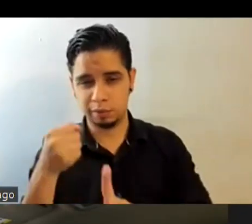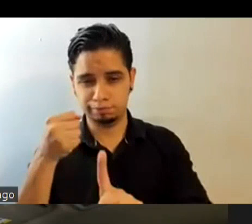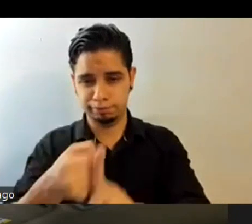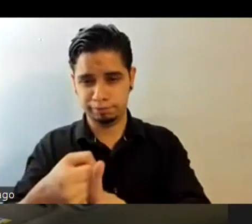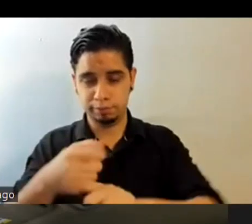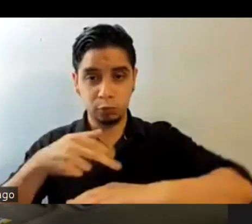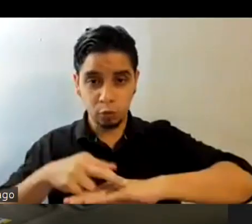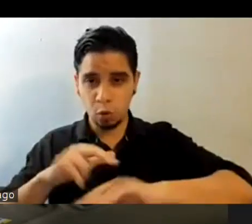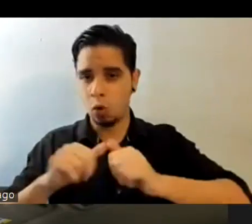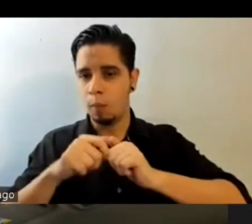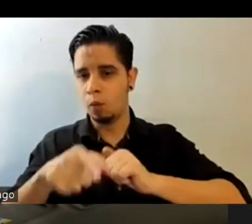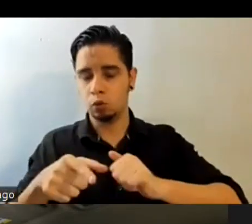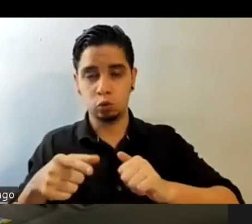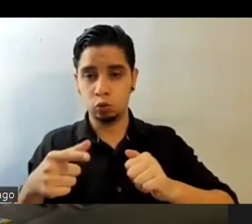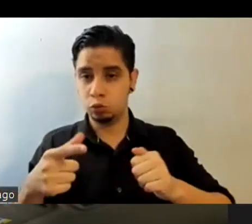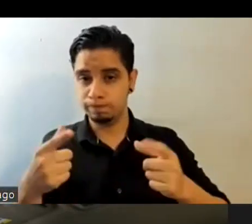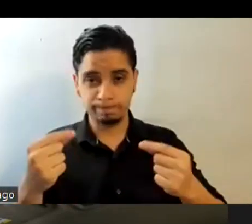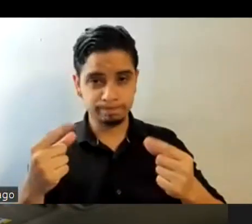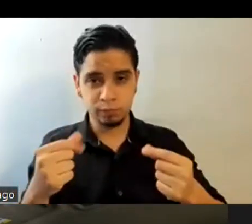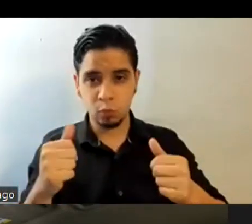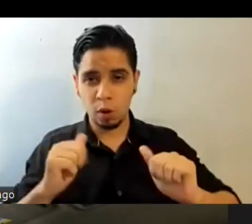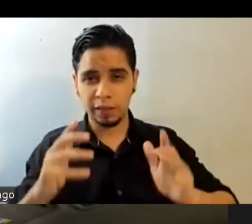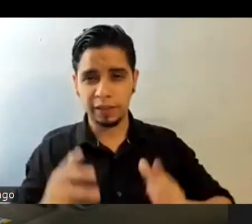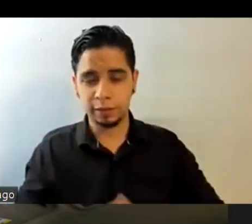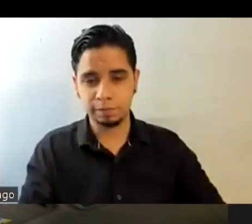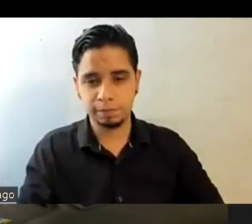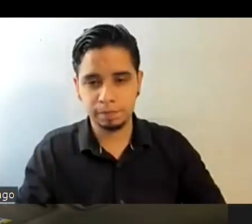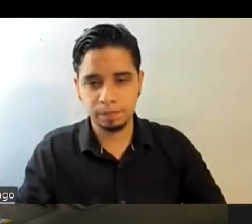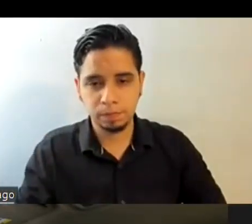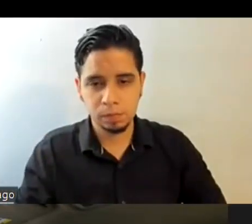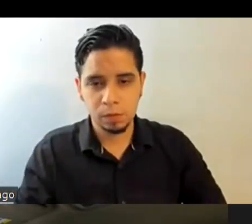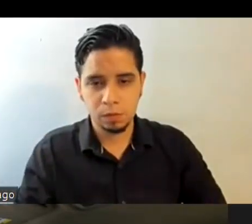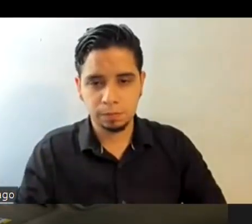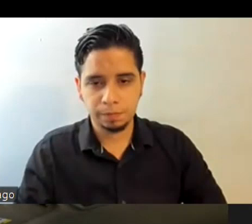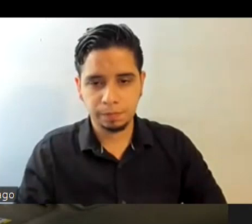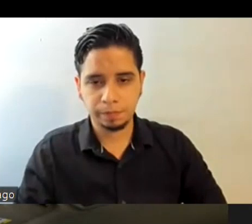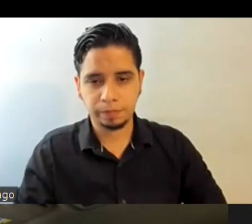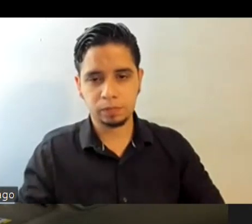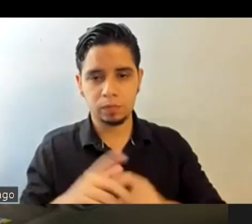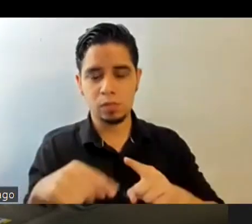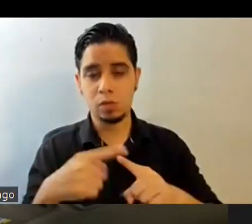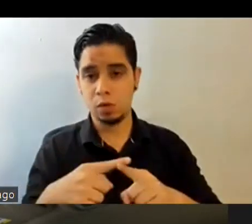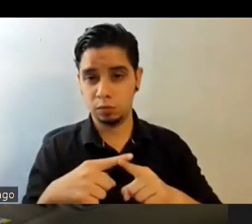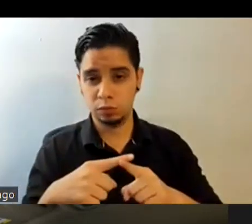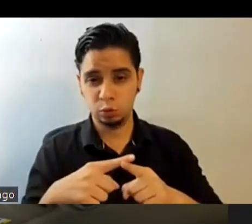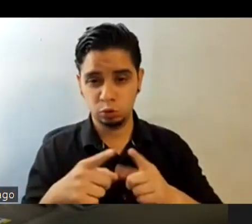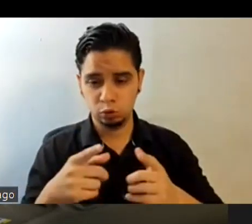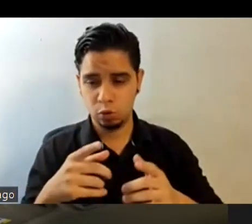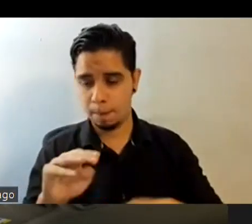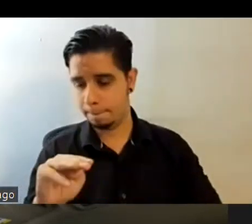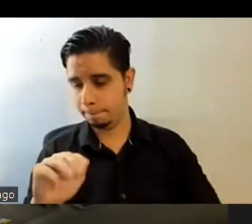como artista? Mira, cuando llegó María, estábamos mencionándolo ahorita, fue como un